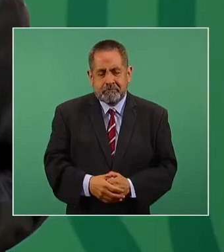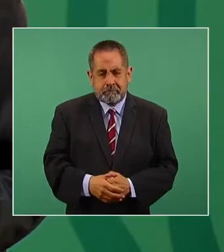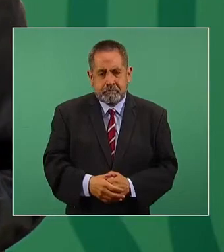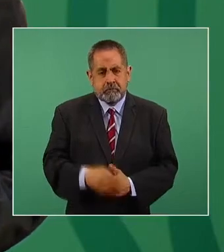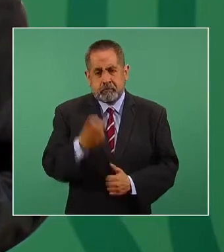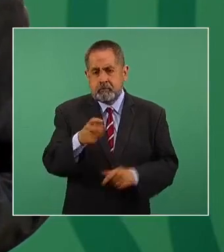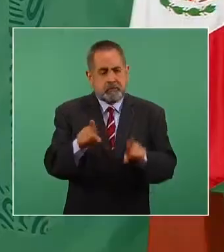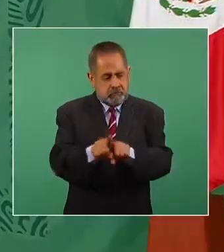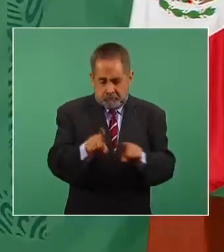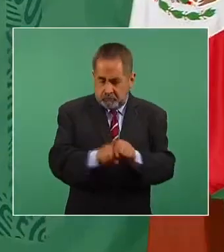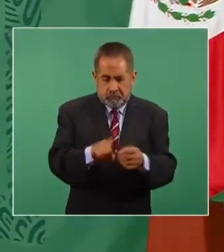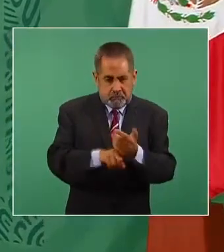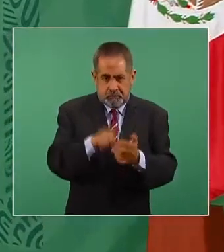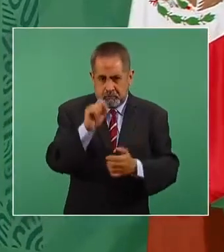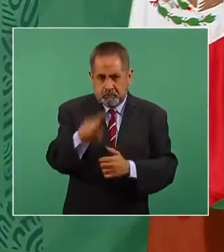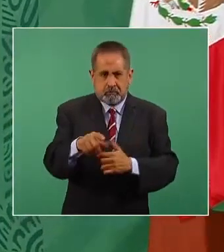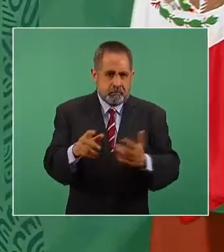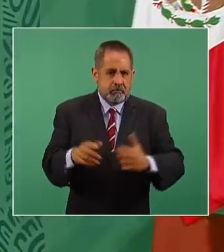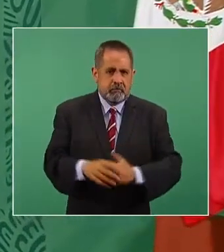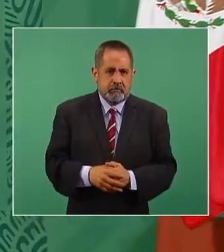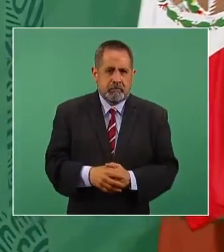Es lo mismo.